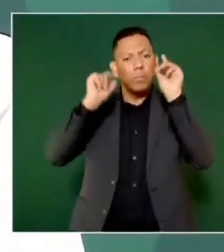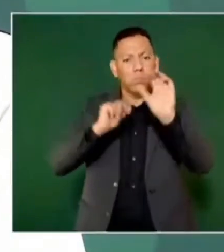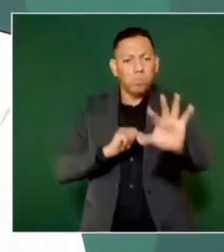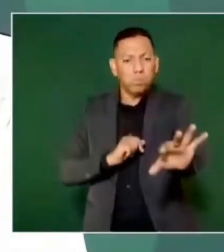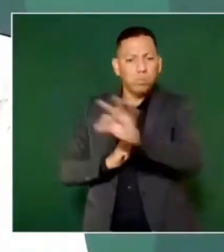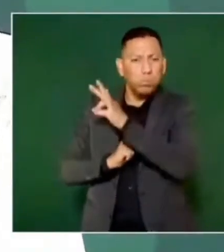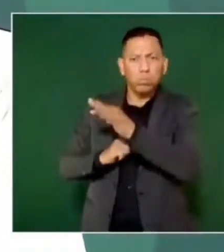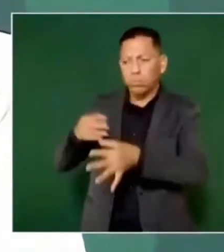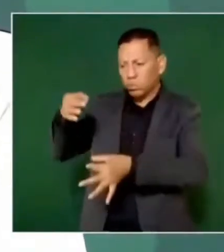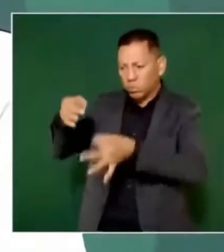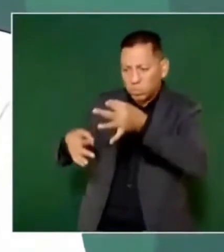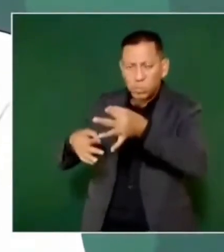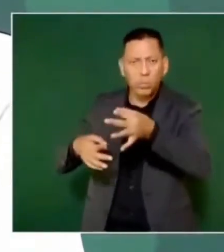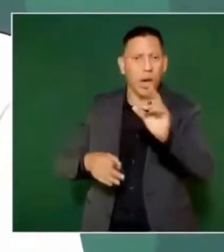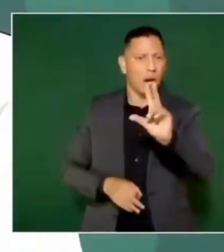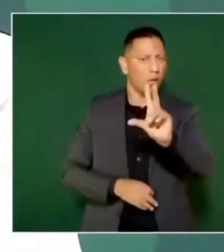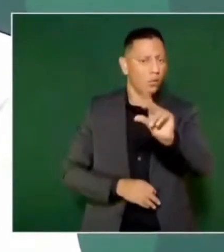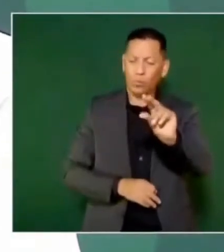No va a ser así.